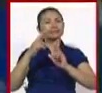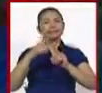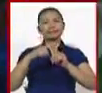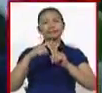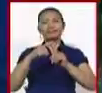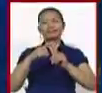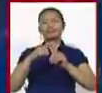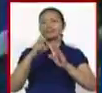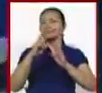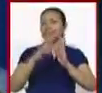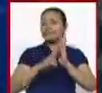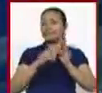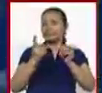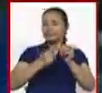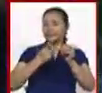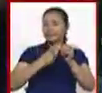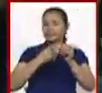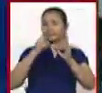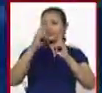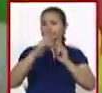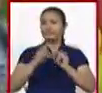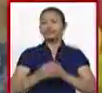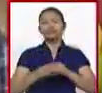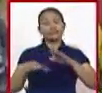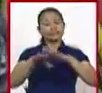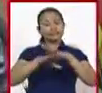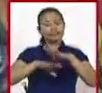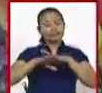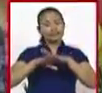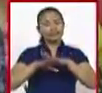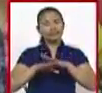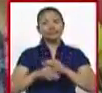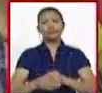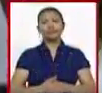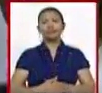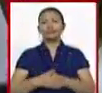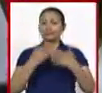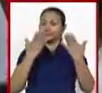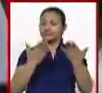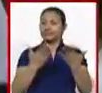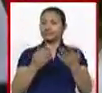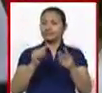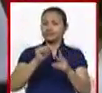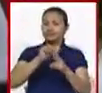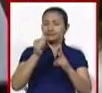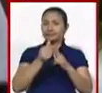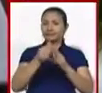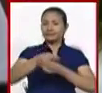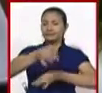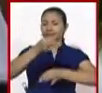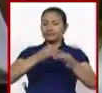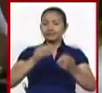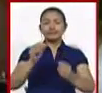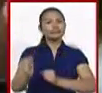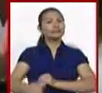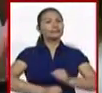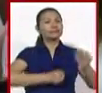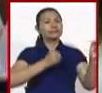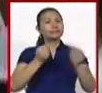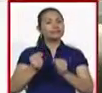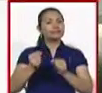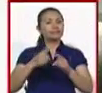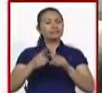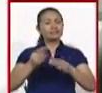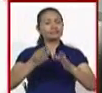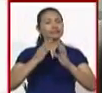no sagrada, pero que es primaria, que es elemental, que es que hay alternancia en el poder para evitar la